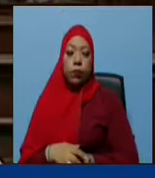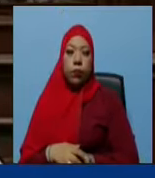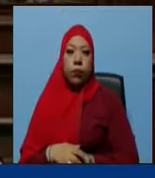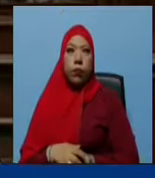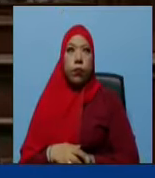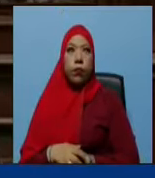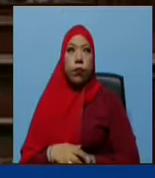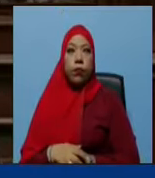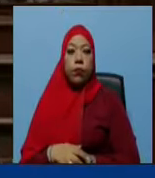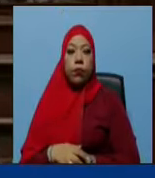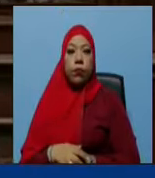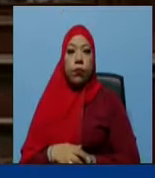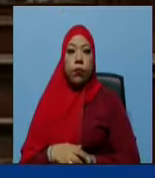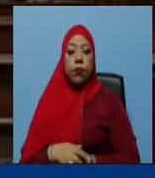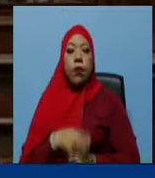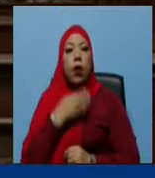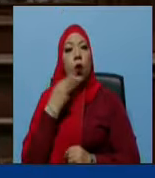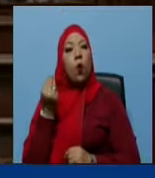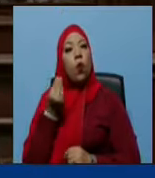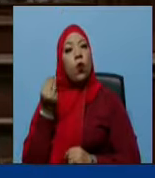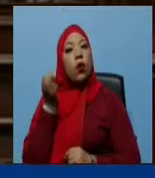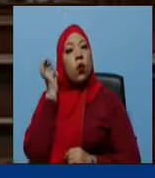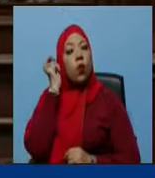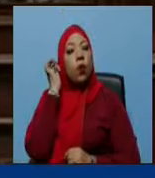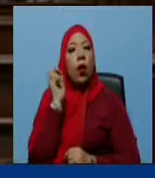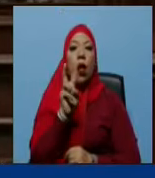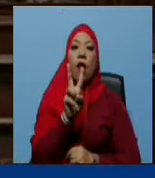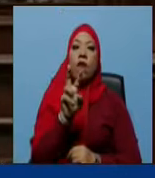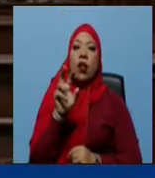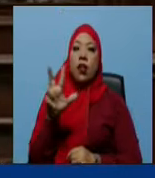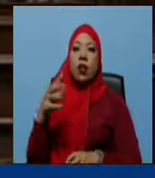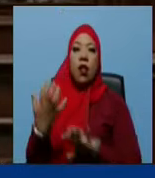Rosaura, pura muchacha, pues, del 23 de enero.